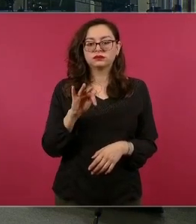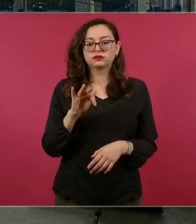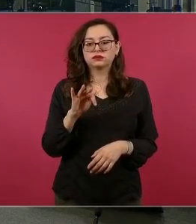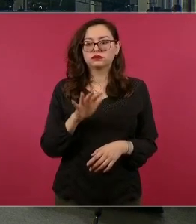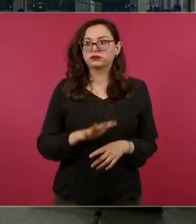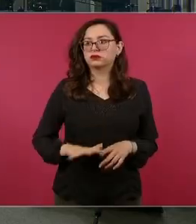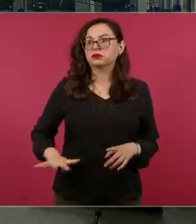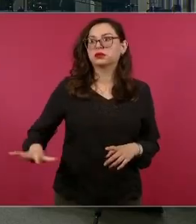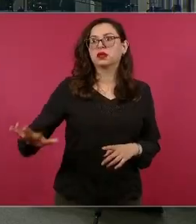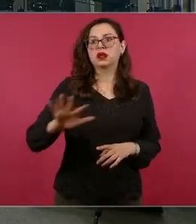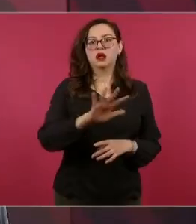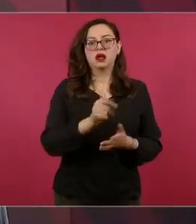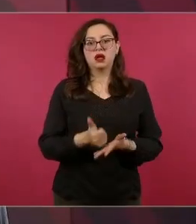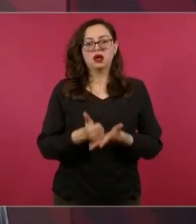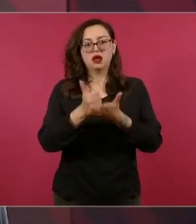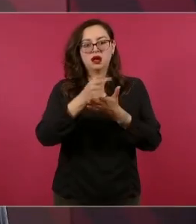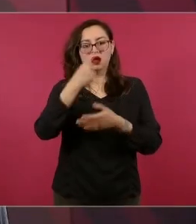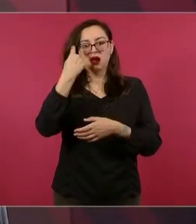pacificar,